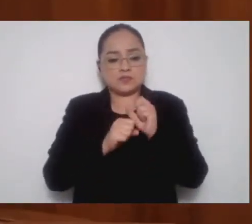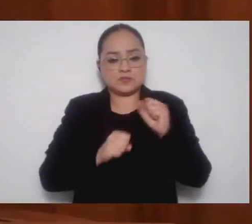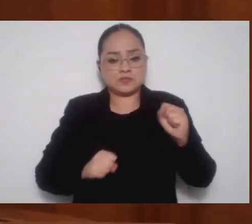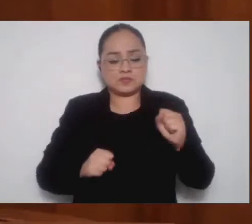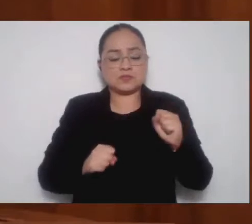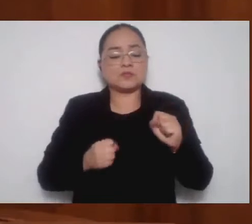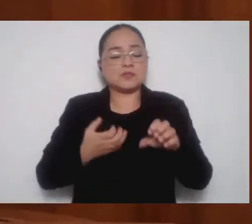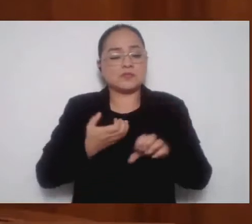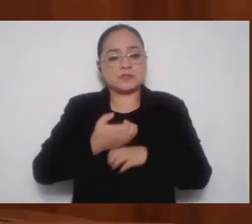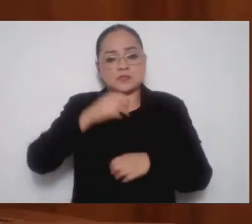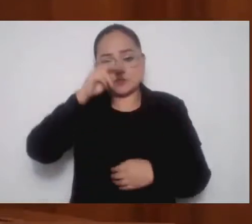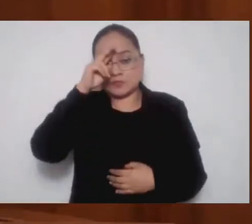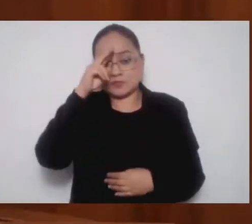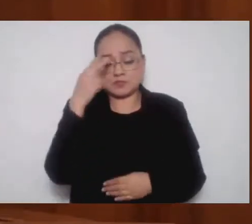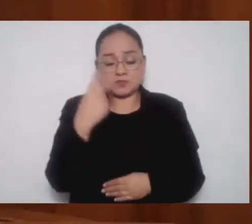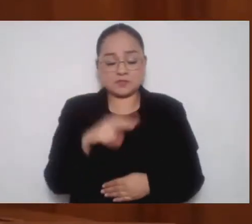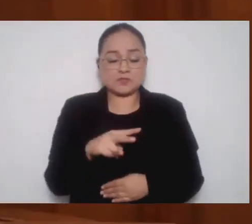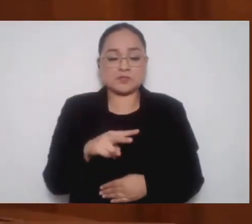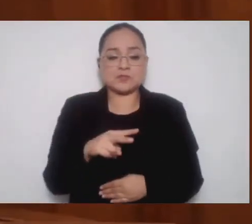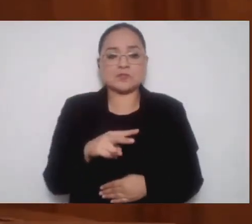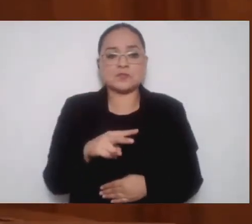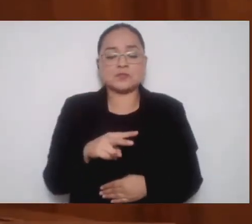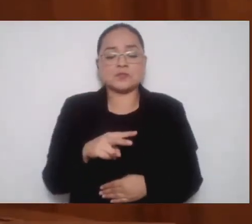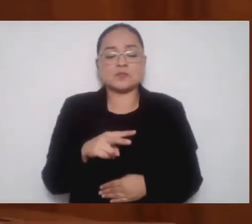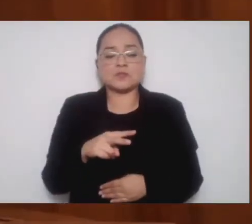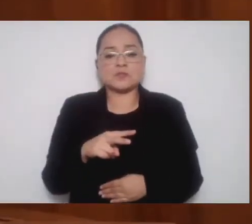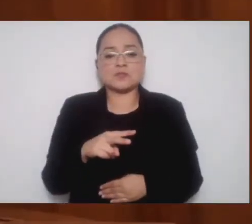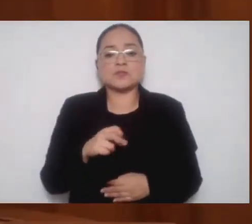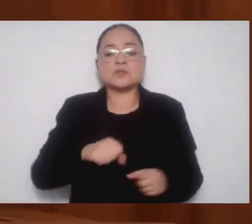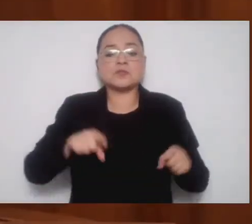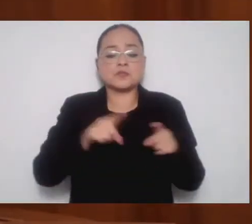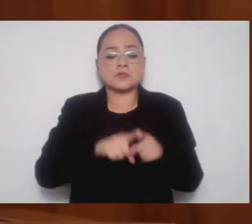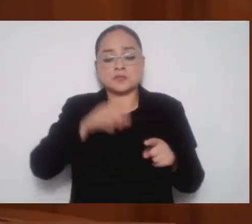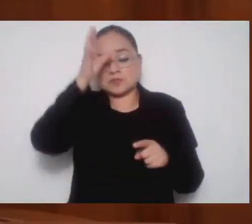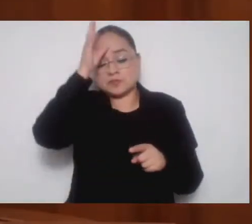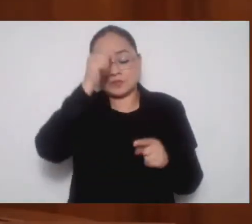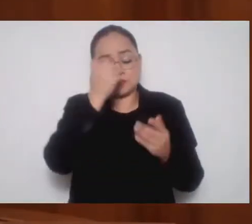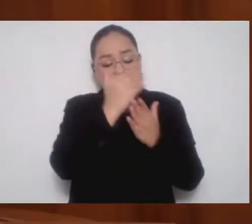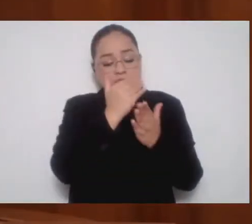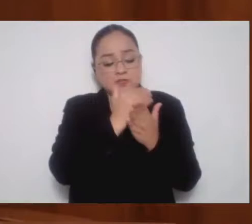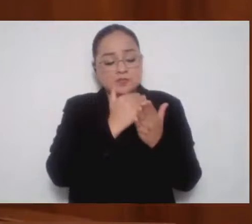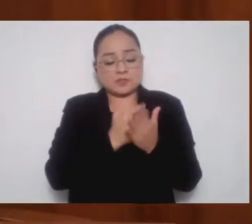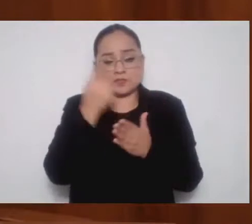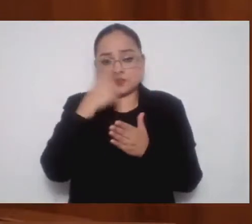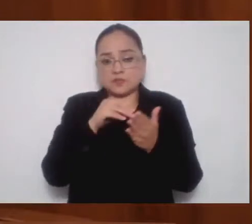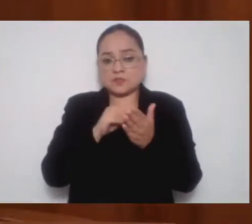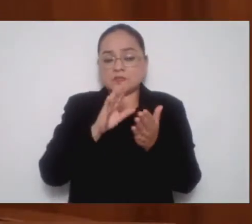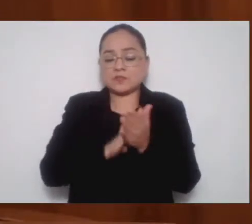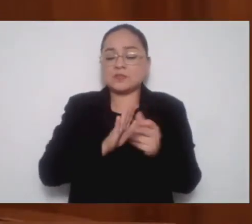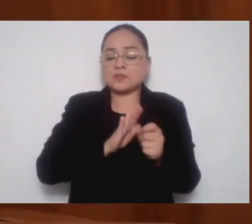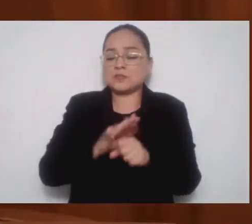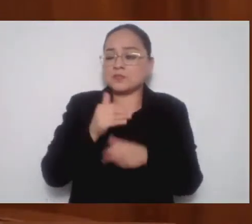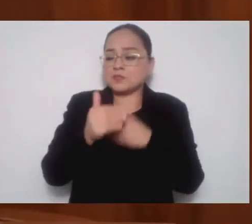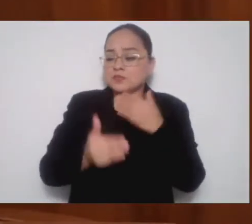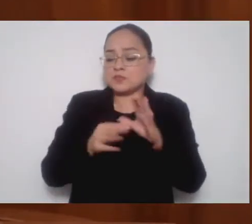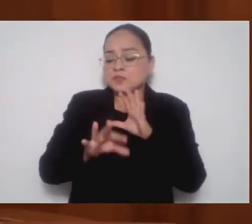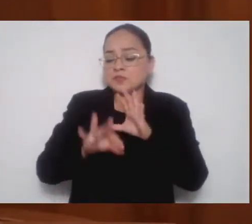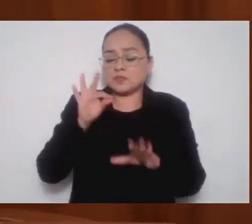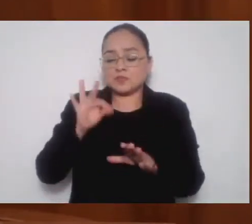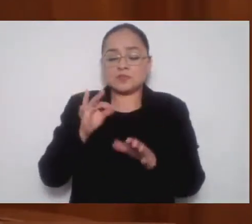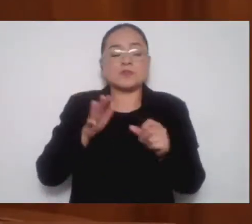Constitución Política del Estado Libre y Soberano de México y el acuerdo por el que se establece el proceso y